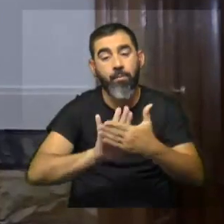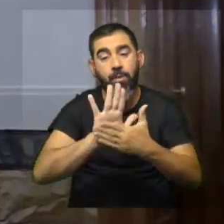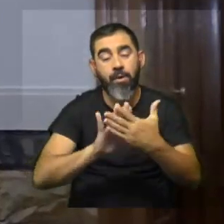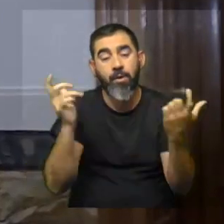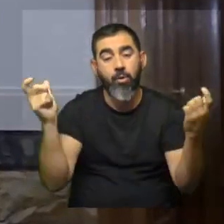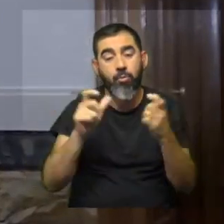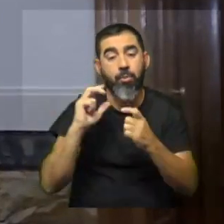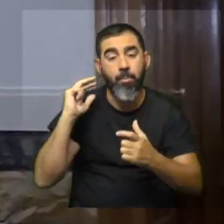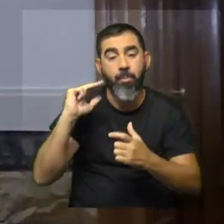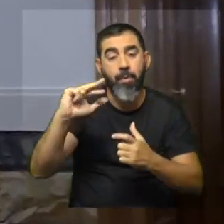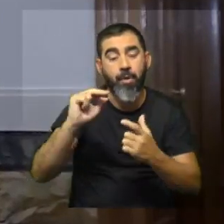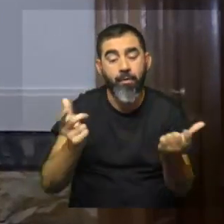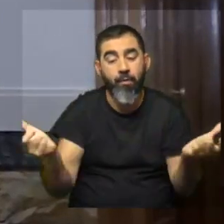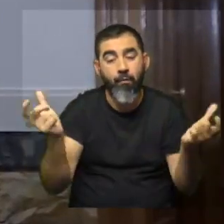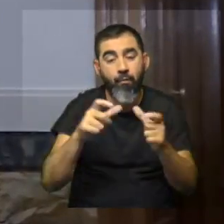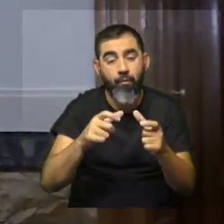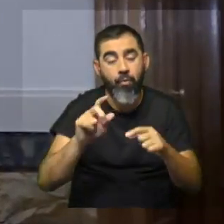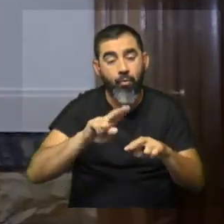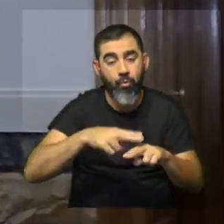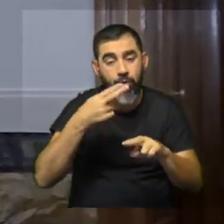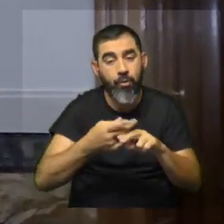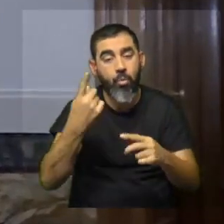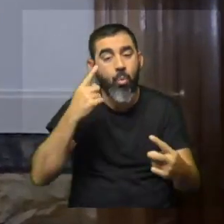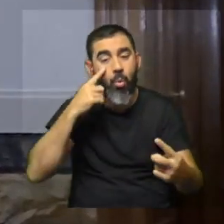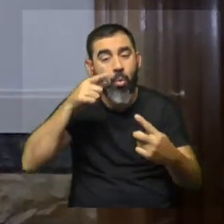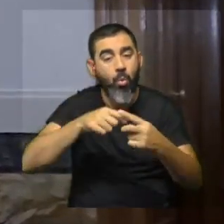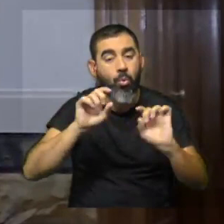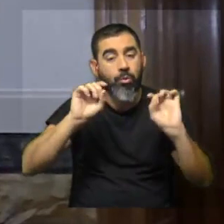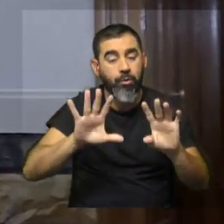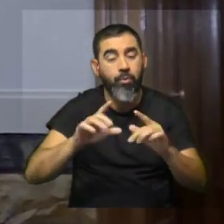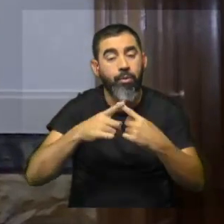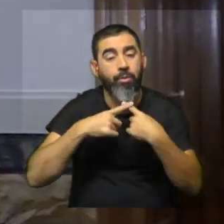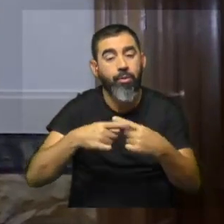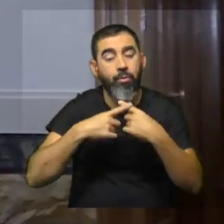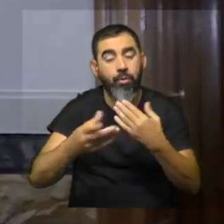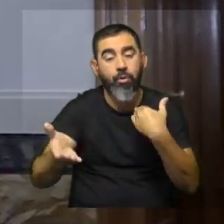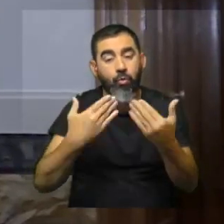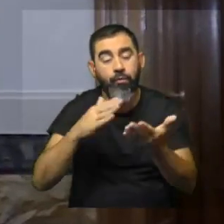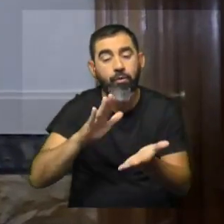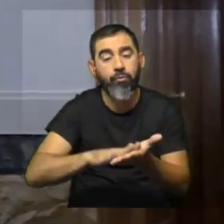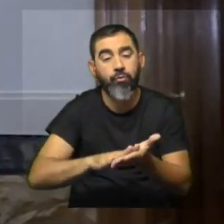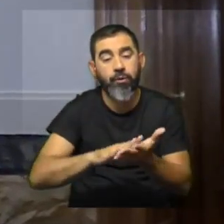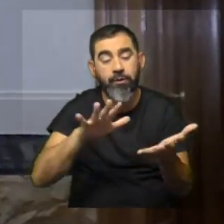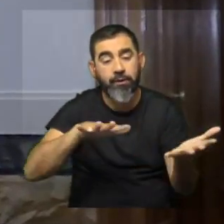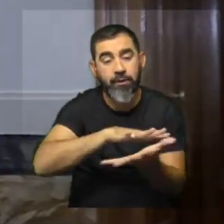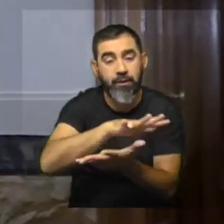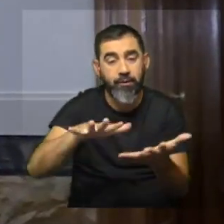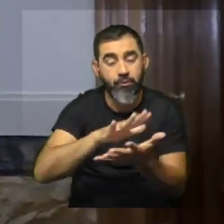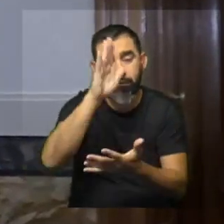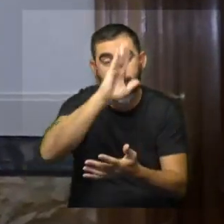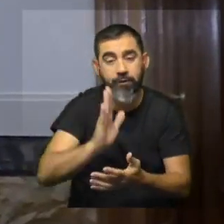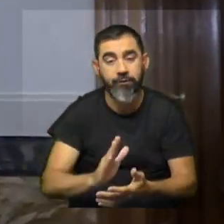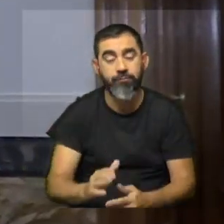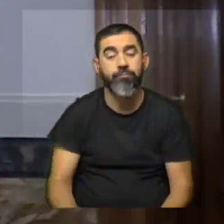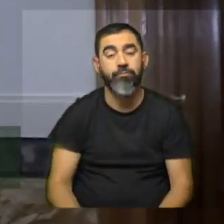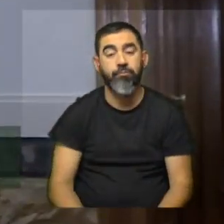Comisión Permanente vuelve a sesionar con un solo objetivo, y es debatir, conversar acerca de lo que está pasando en el país